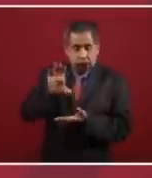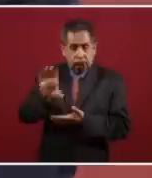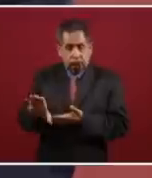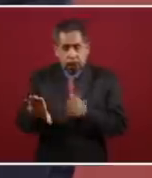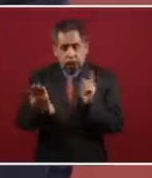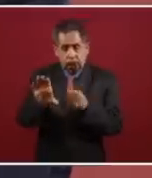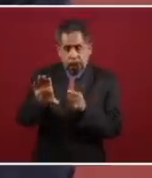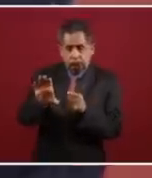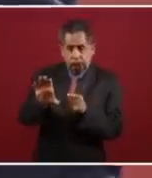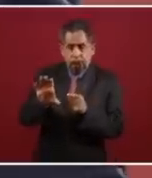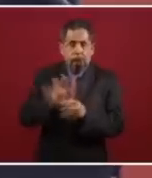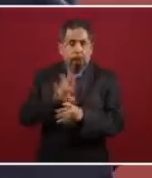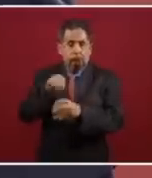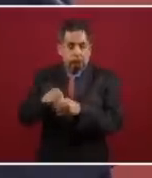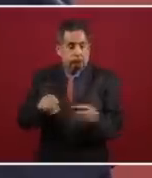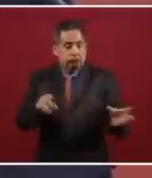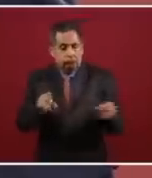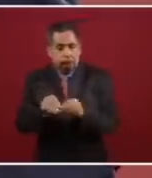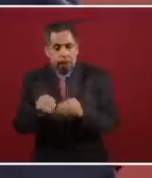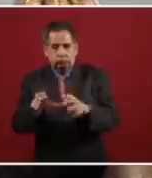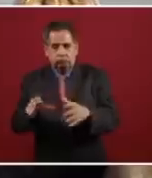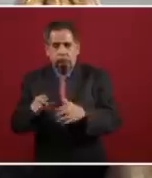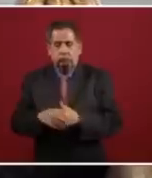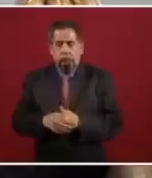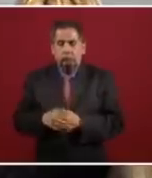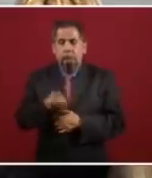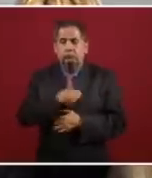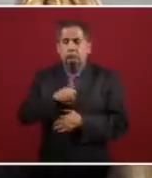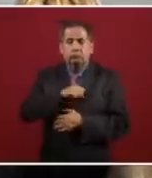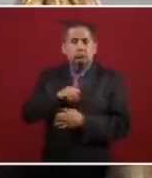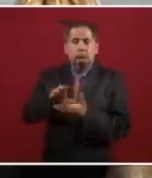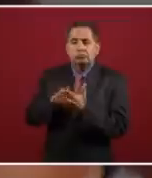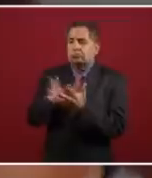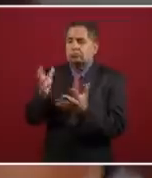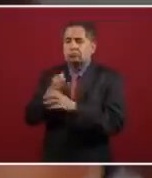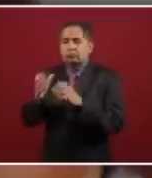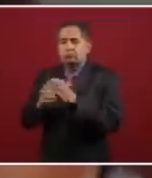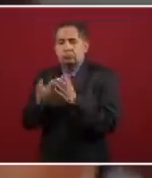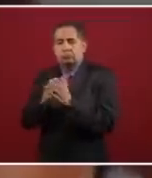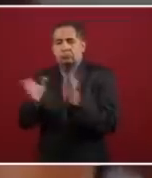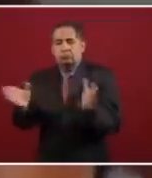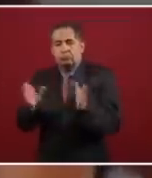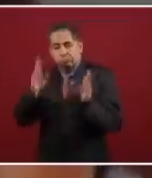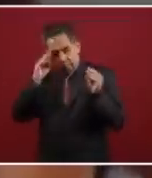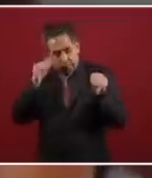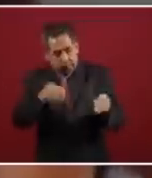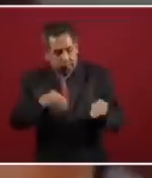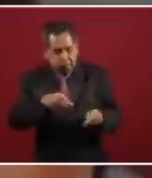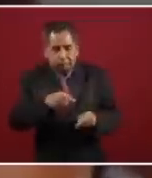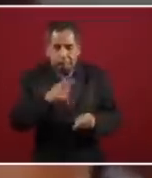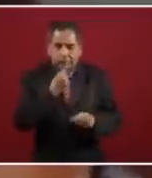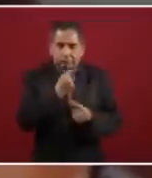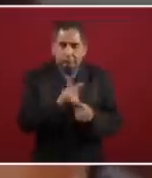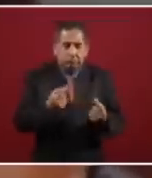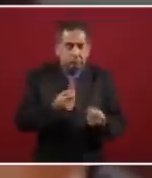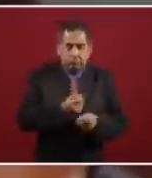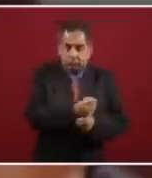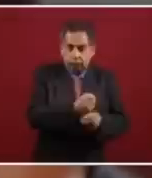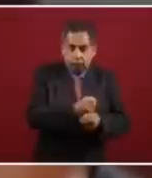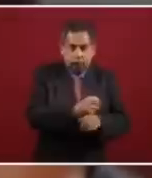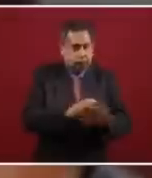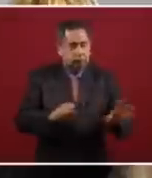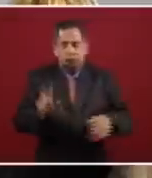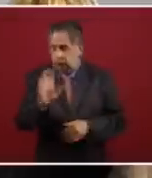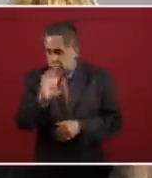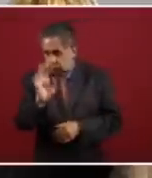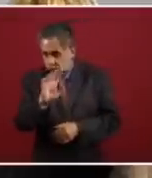ahí incluye esto… Claro, pero salud hace muchas cosas, no exclusivamente el tema de la violencia, que, insisto, no, está terminado con bien. No,